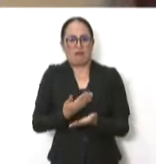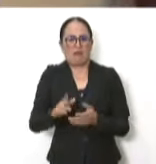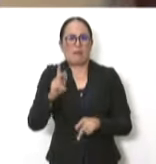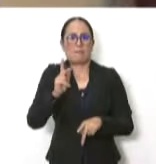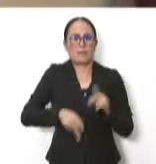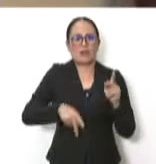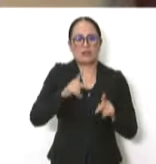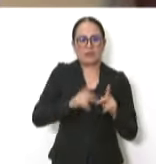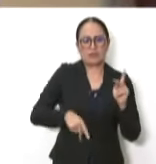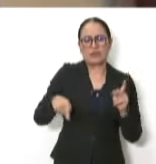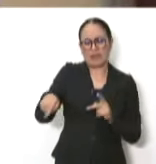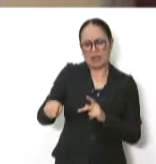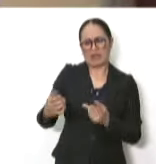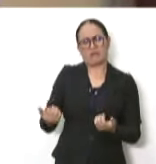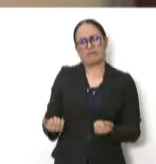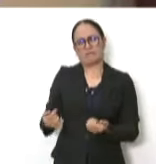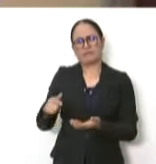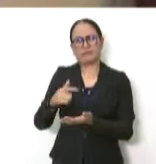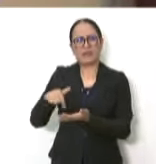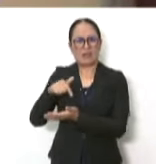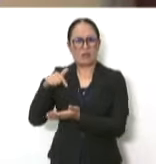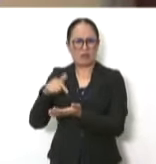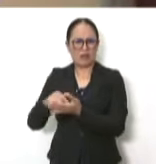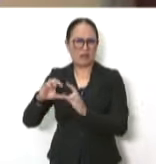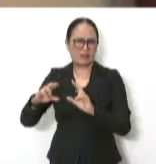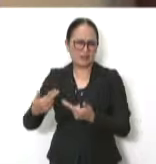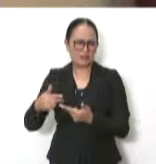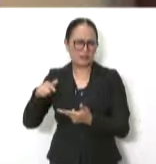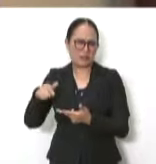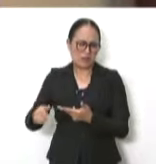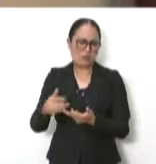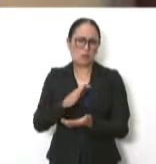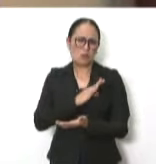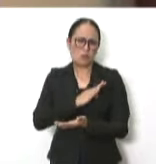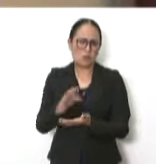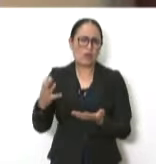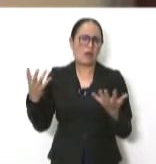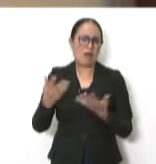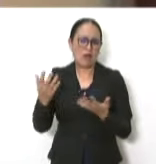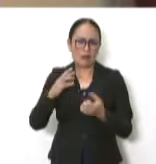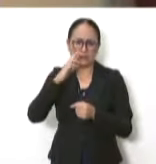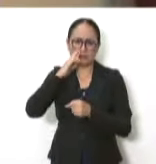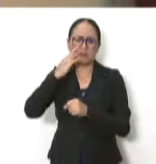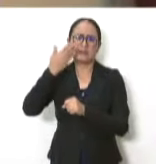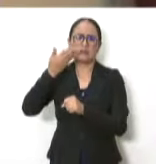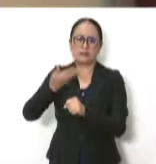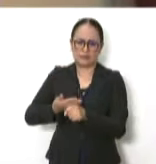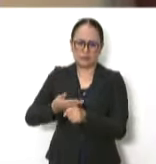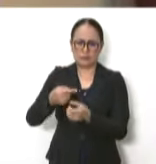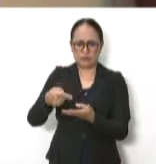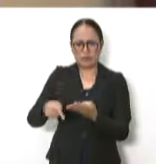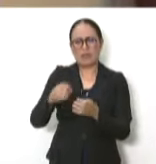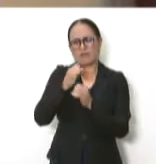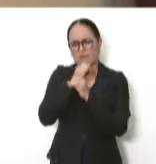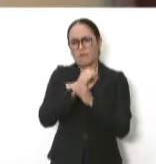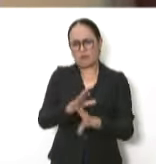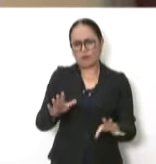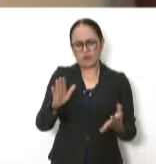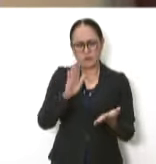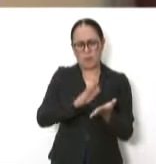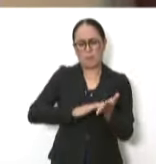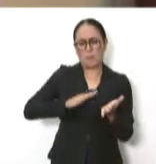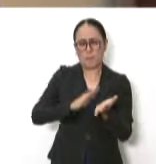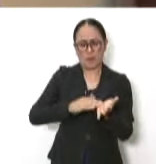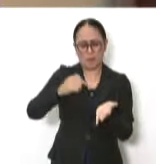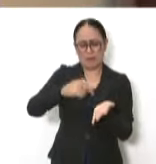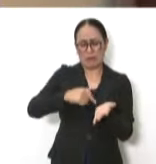local incidan en el procedimiento que lleve a cabo este instituto para permitir el acceso a la información de un documento